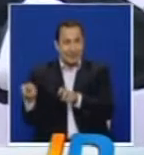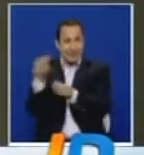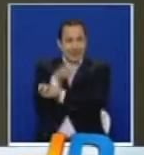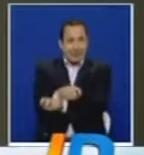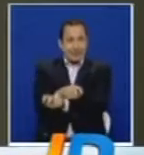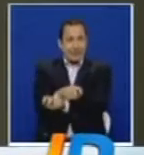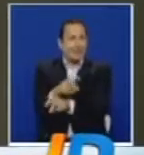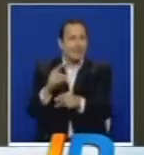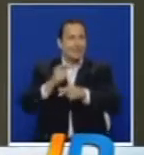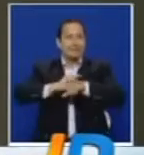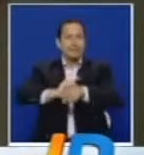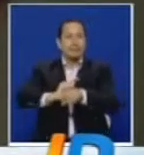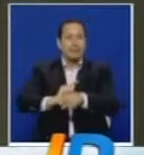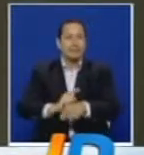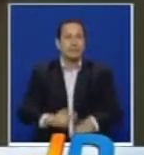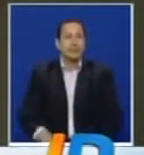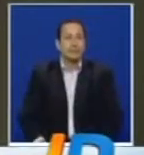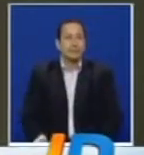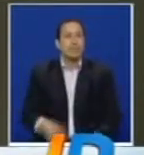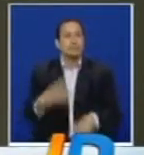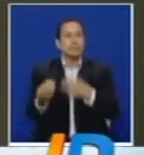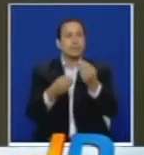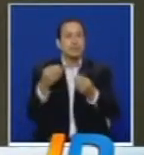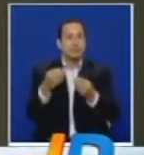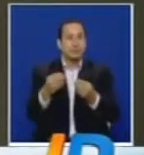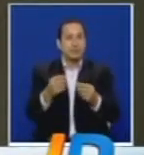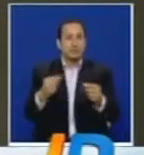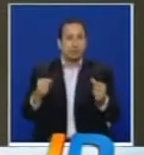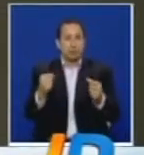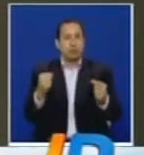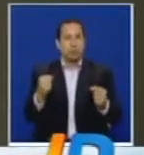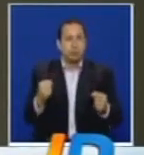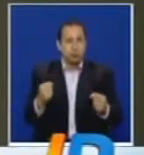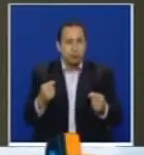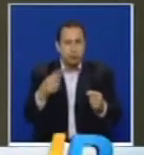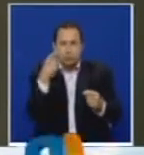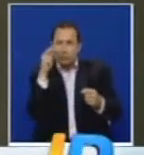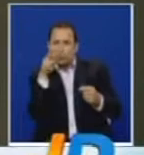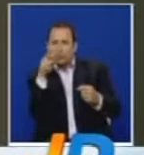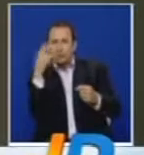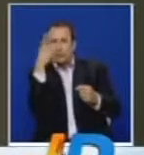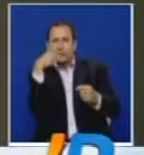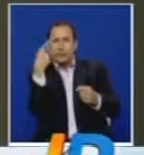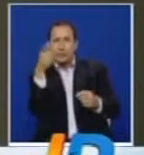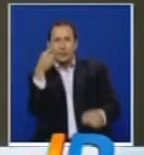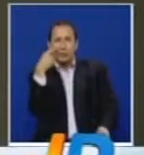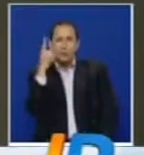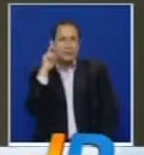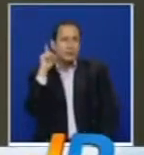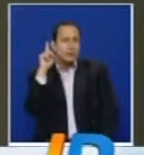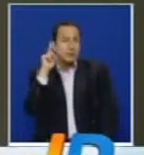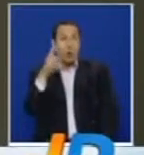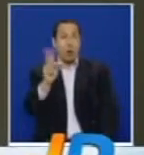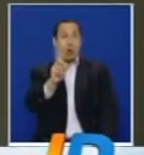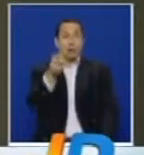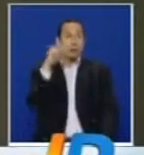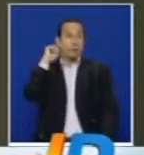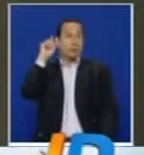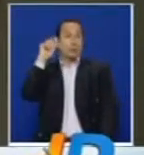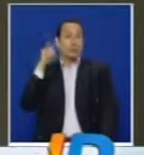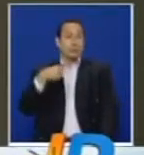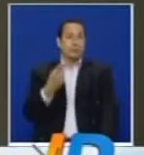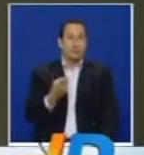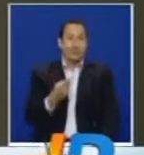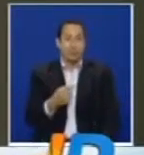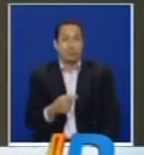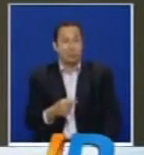conductora. Lo cogí bruscamente y lo devolví. Cuando lo devolví, le vi el rostro y yo dije, ¿usted está tomado? Y el tipo me dijo, no, en una